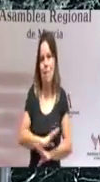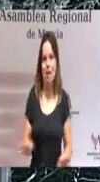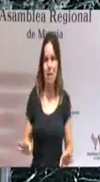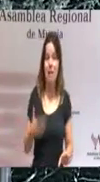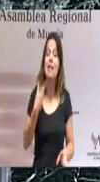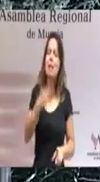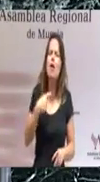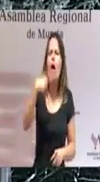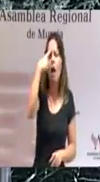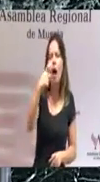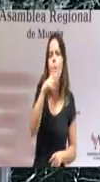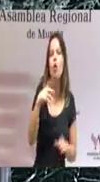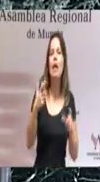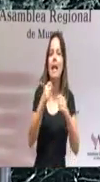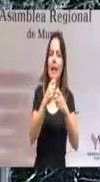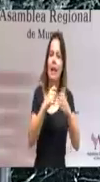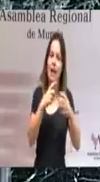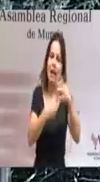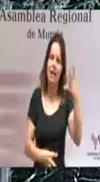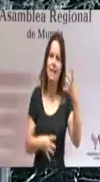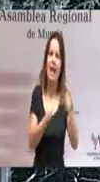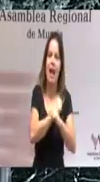Igual que me quedo con la reducción de las listas de espera, tanto en